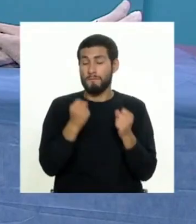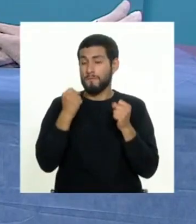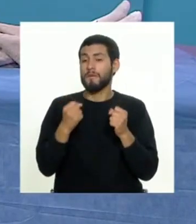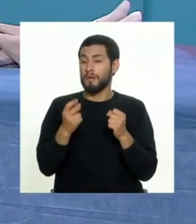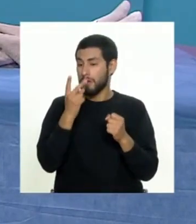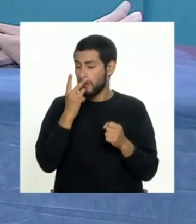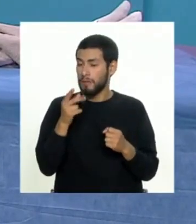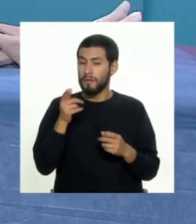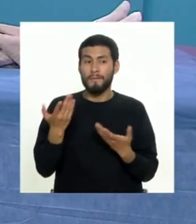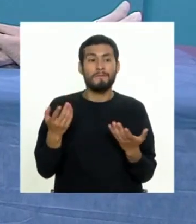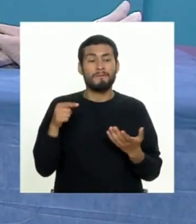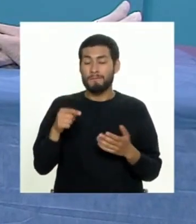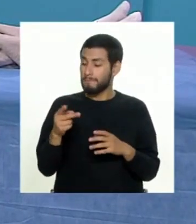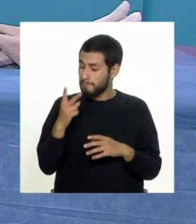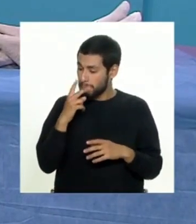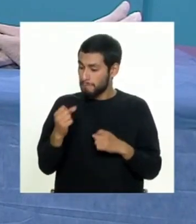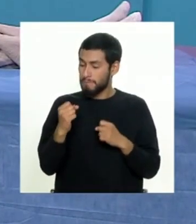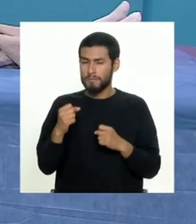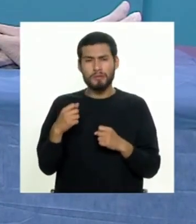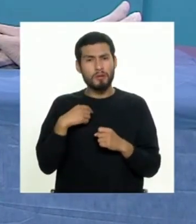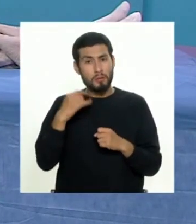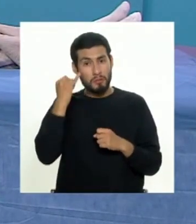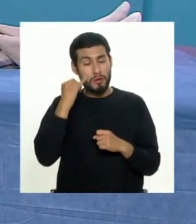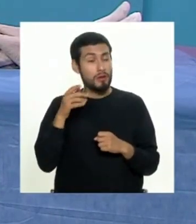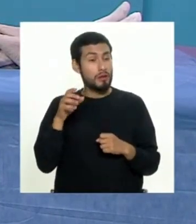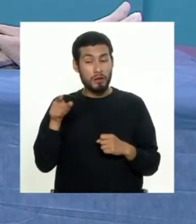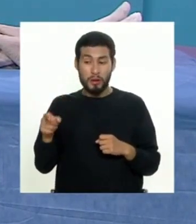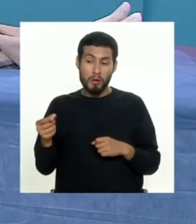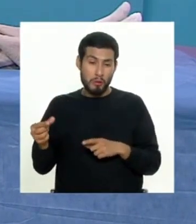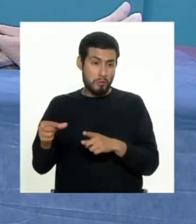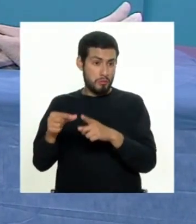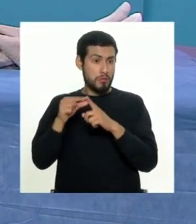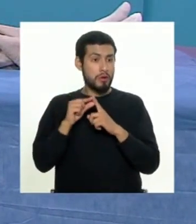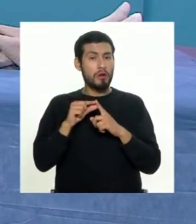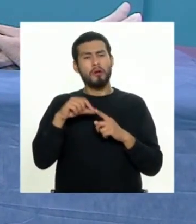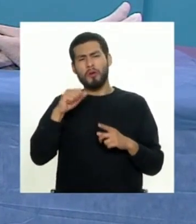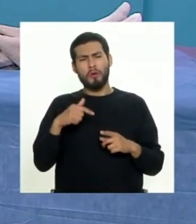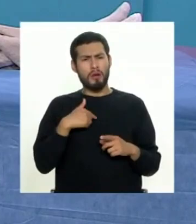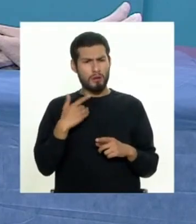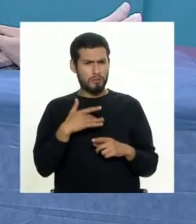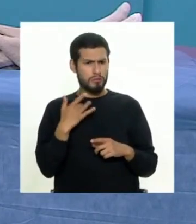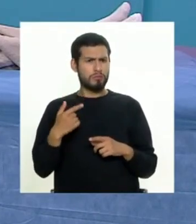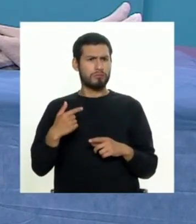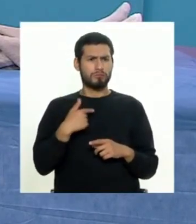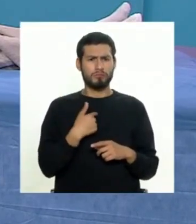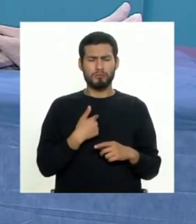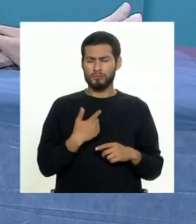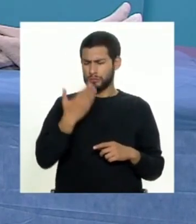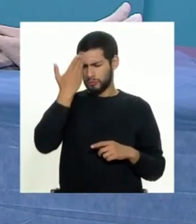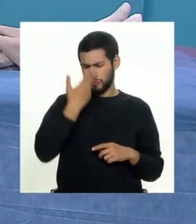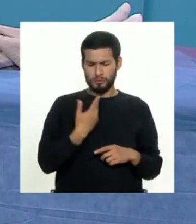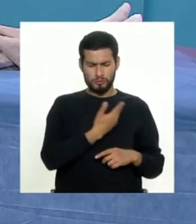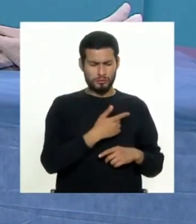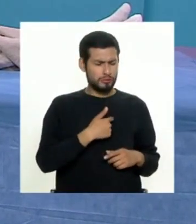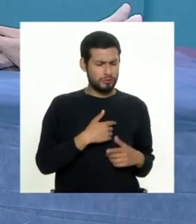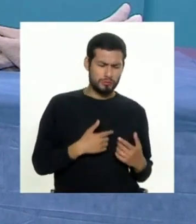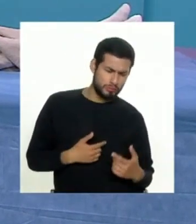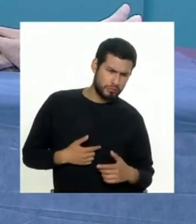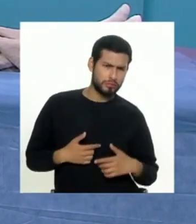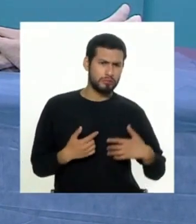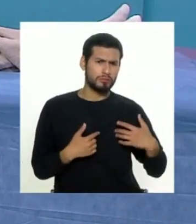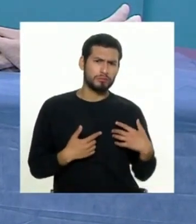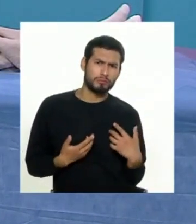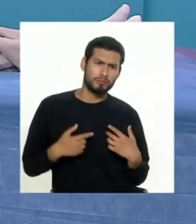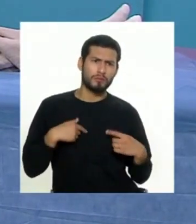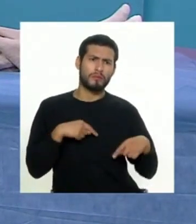medir la fuerza de nuestros pacientes. O sea, imagínense si ellos nos dicen... También siento que esta mitad del cuerpo no me está funcionando bien, está